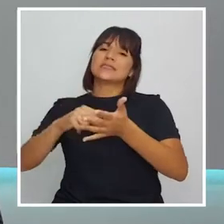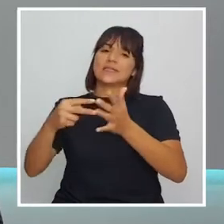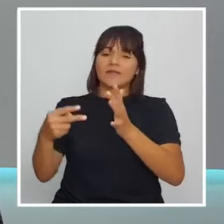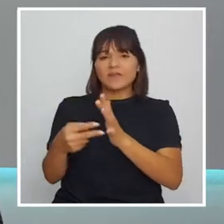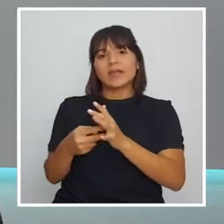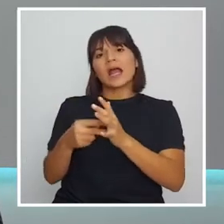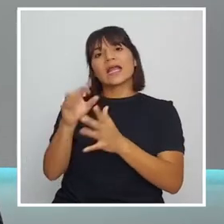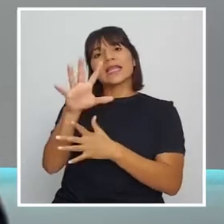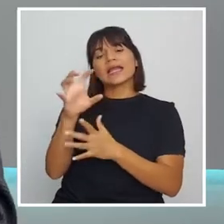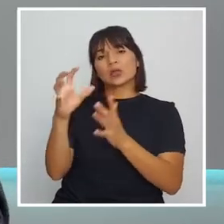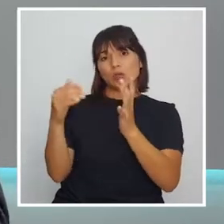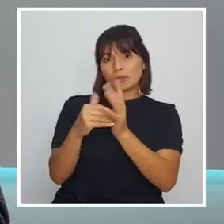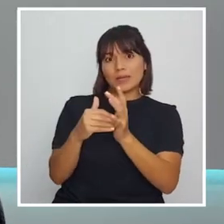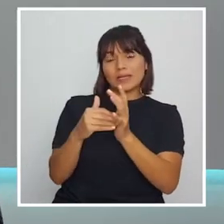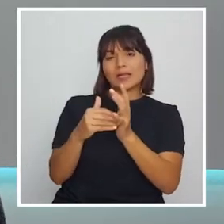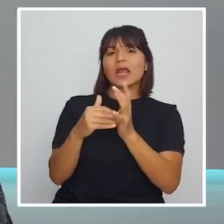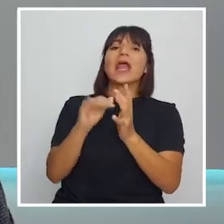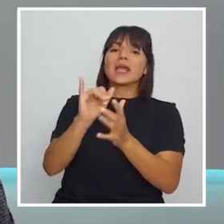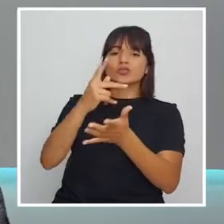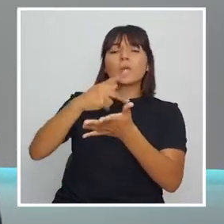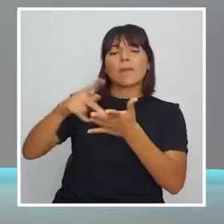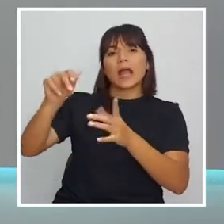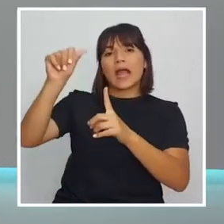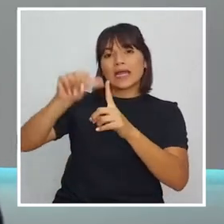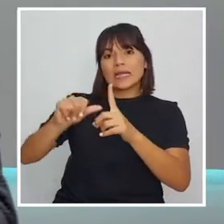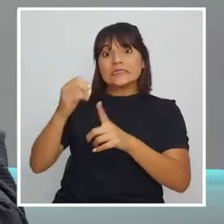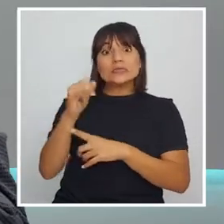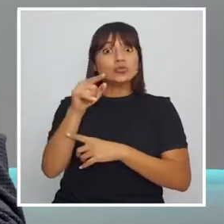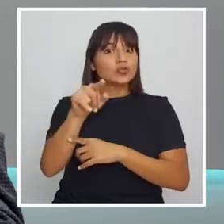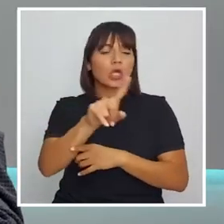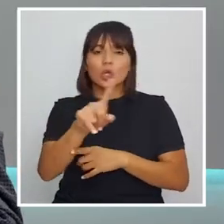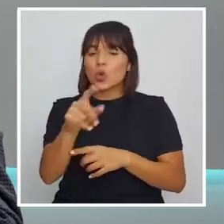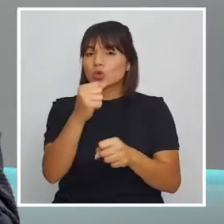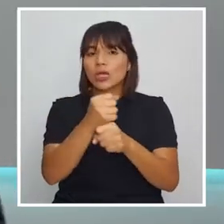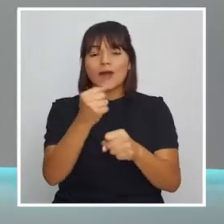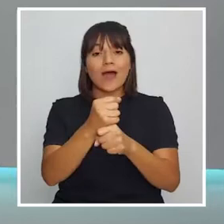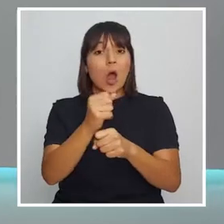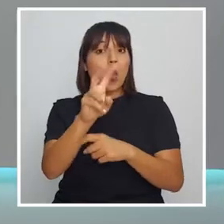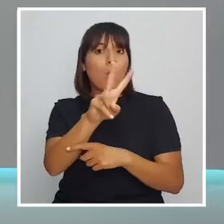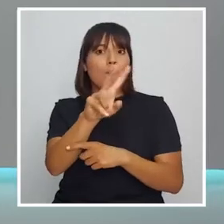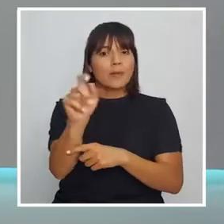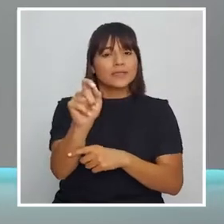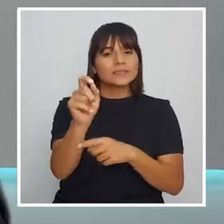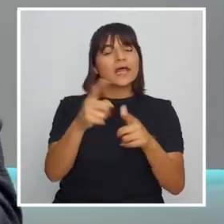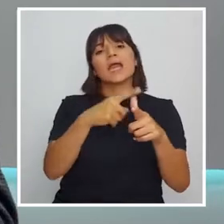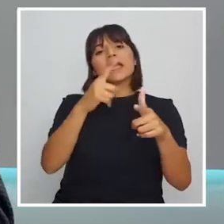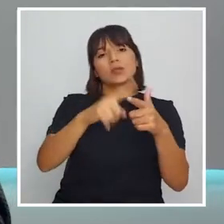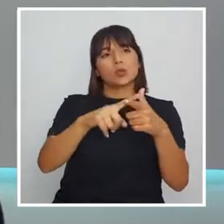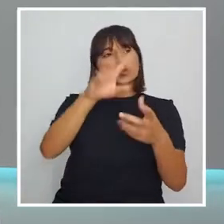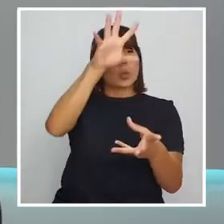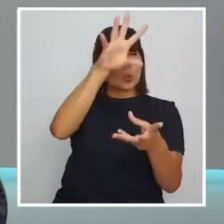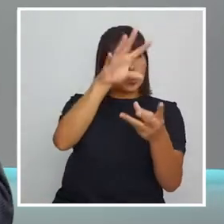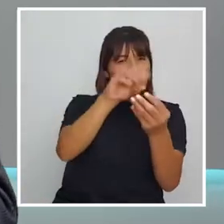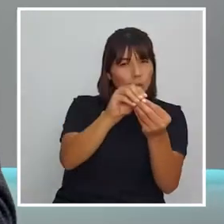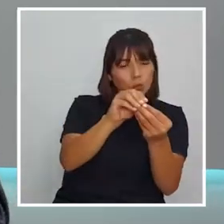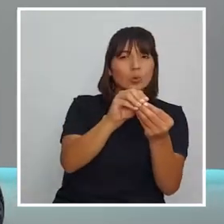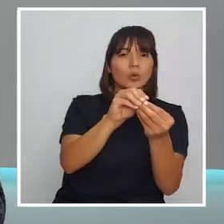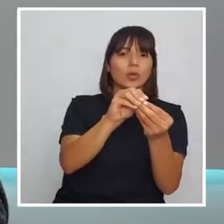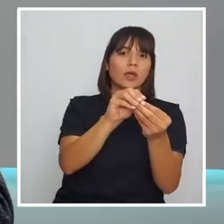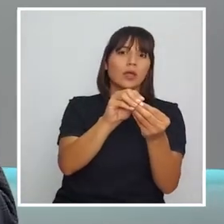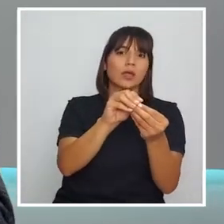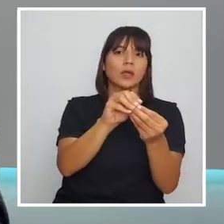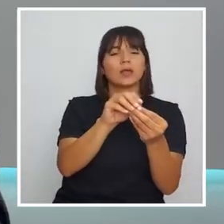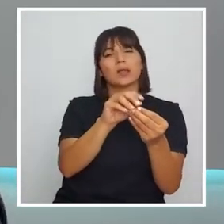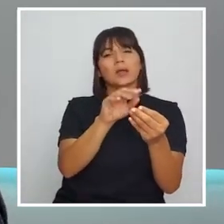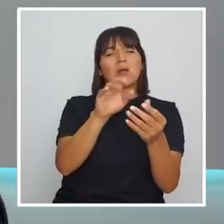yo no trabajé un par de meses, entonces la suma de ingresos va a ser menor, al dividirlo entre 12 va a dar